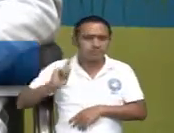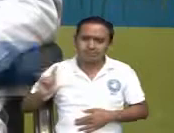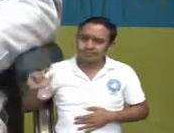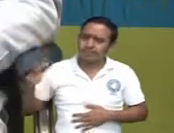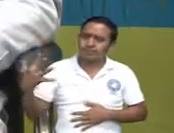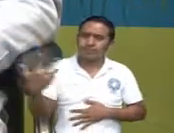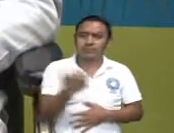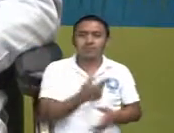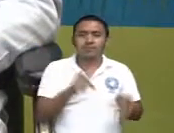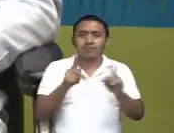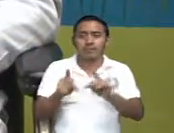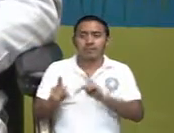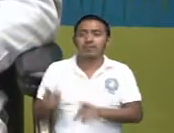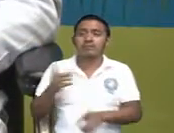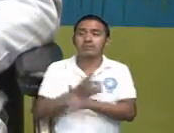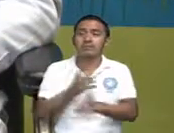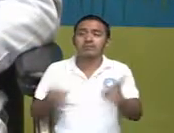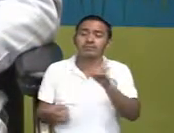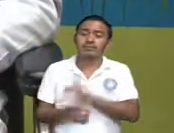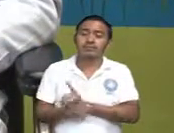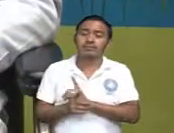tiene que tener